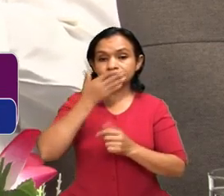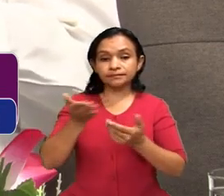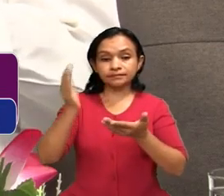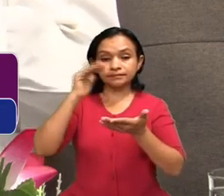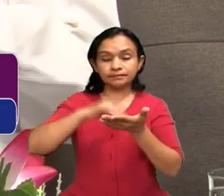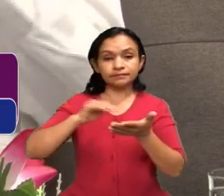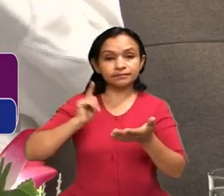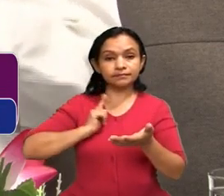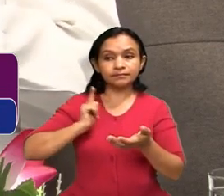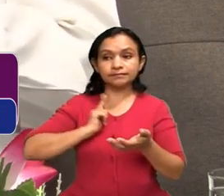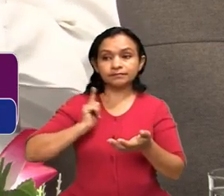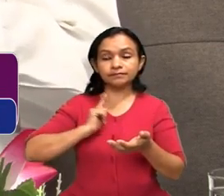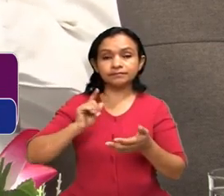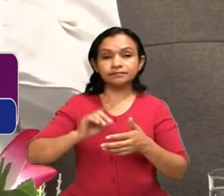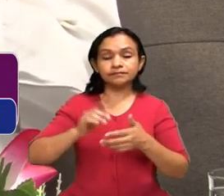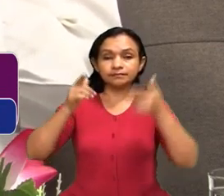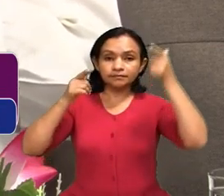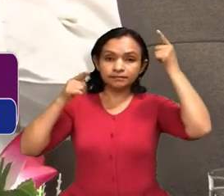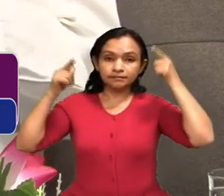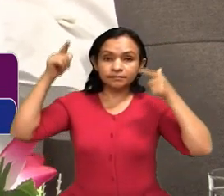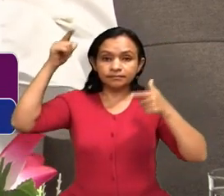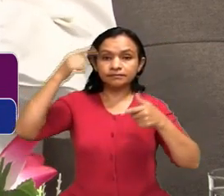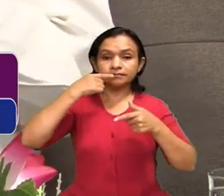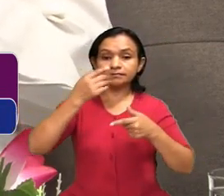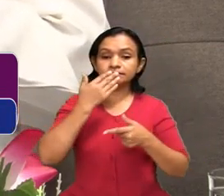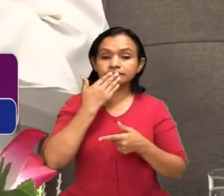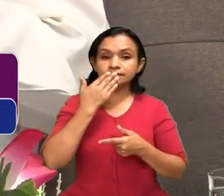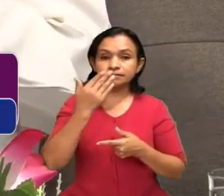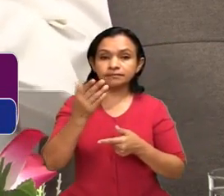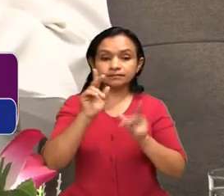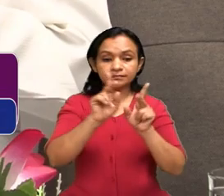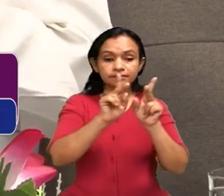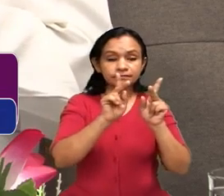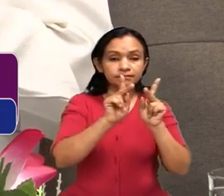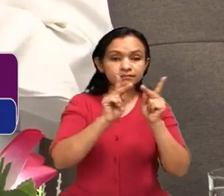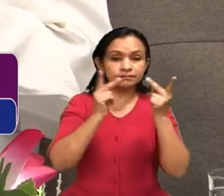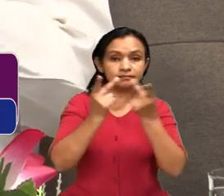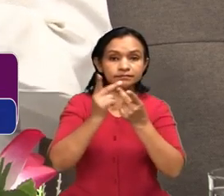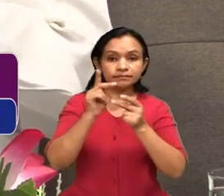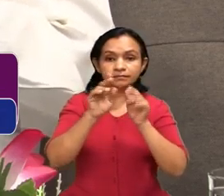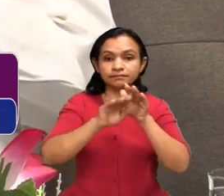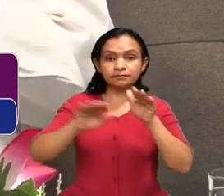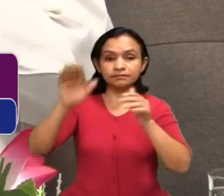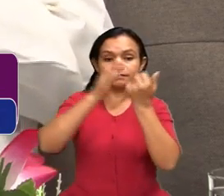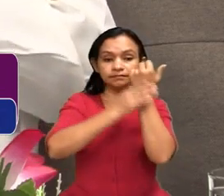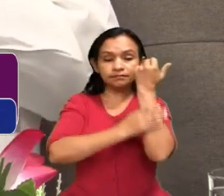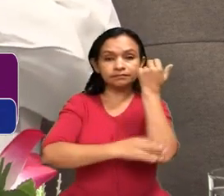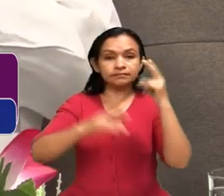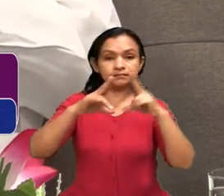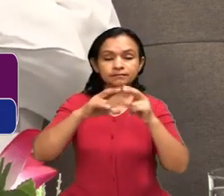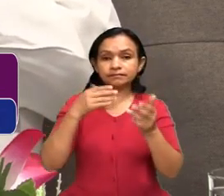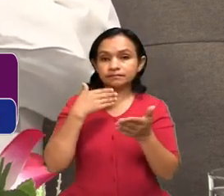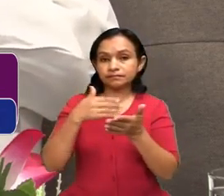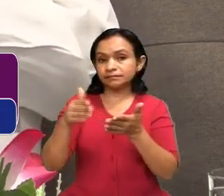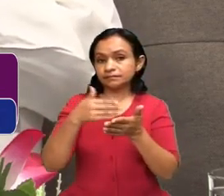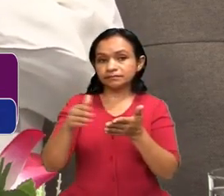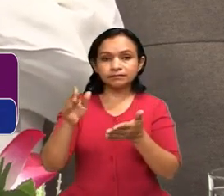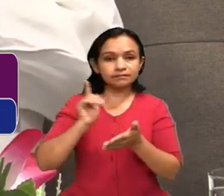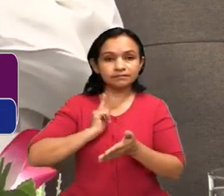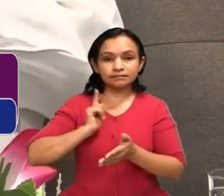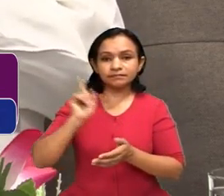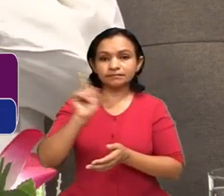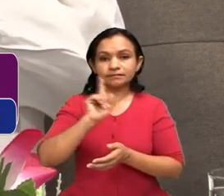reivindicando lo que reivindicaba Sandino: el bienestar del pueblo, de los más desposeídos, de los más pobres. Y que no es fácil, porque una cuestión es estar